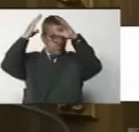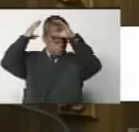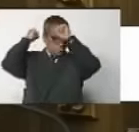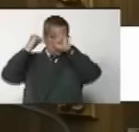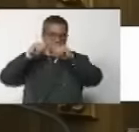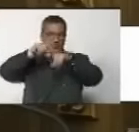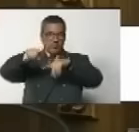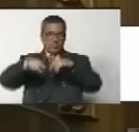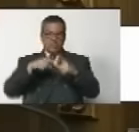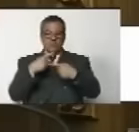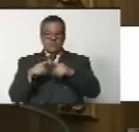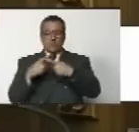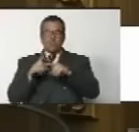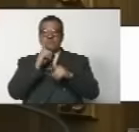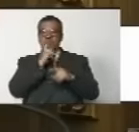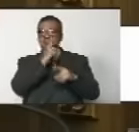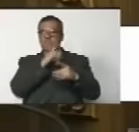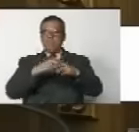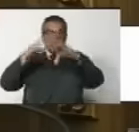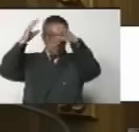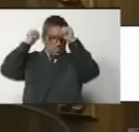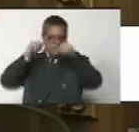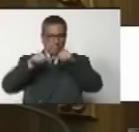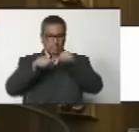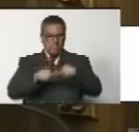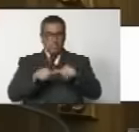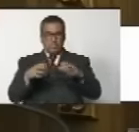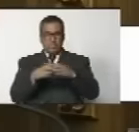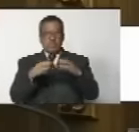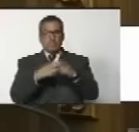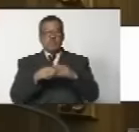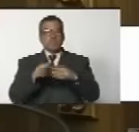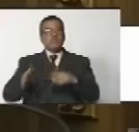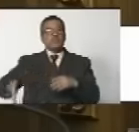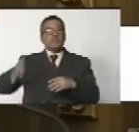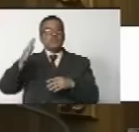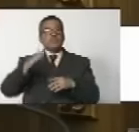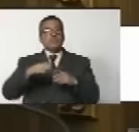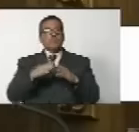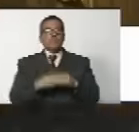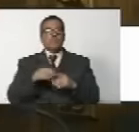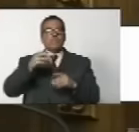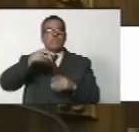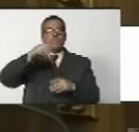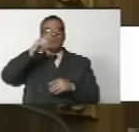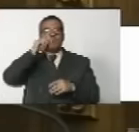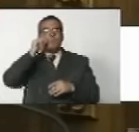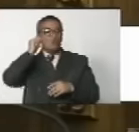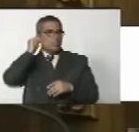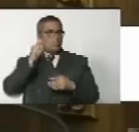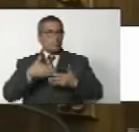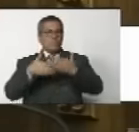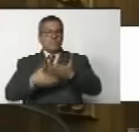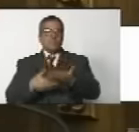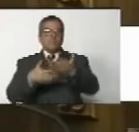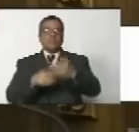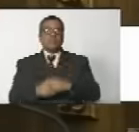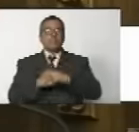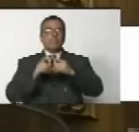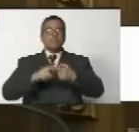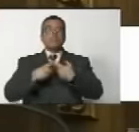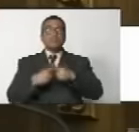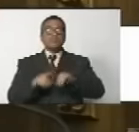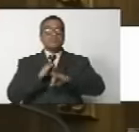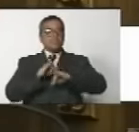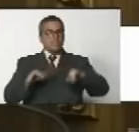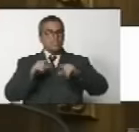y plenipotenciarios y como embajador permanente en un organismo multilateral a las ciudadanas y el ciudadano indicados en lista anexa. Luego de